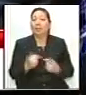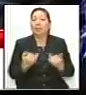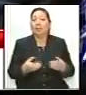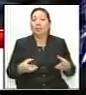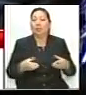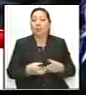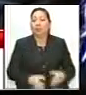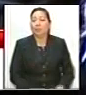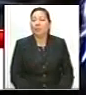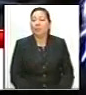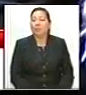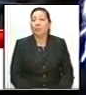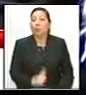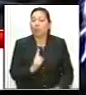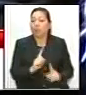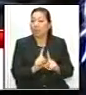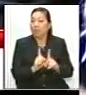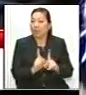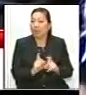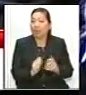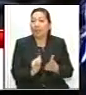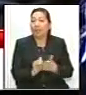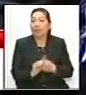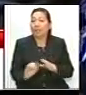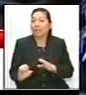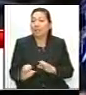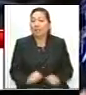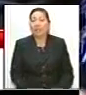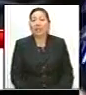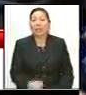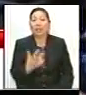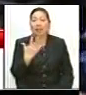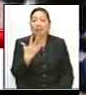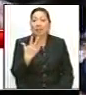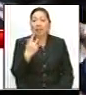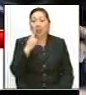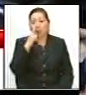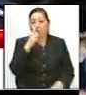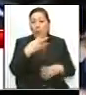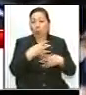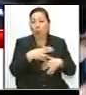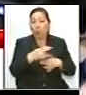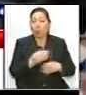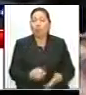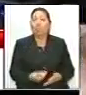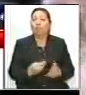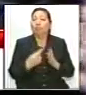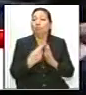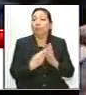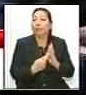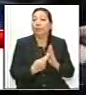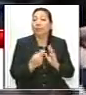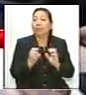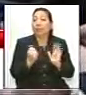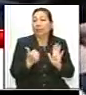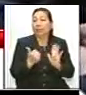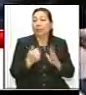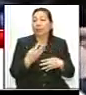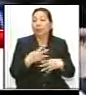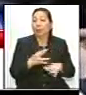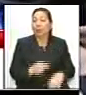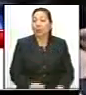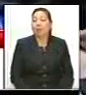comisión. Una consulta que se realizó el 3 de julio y la resolvió el día 6 de